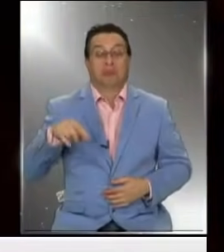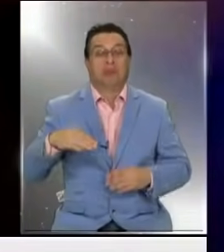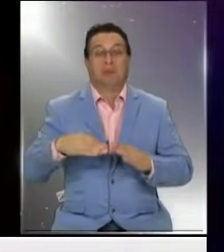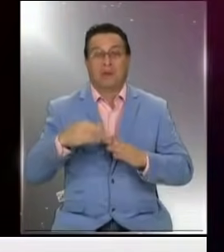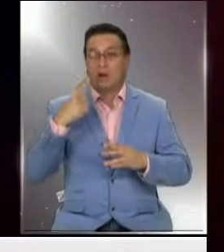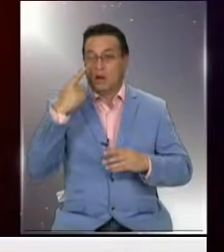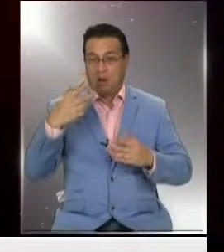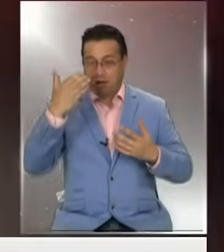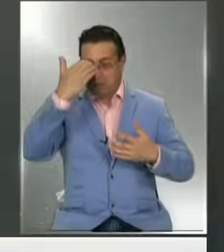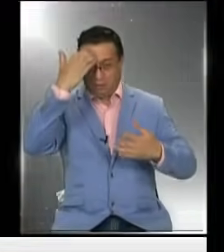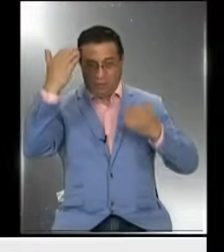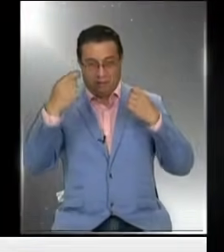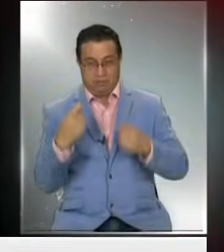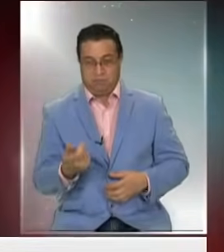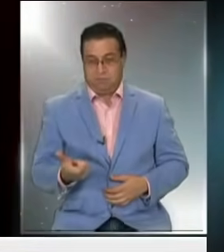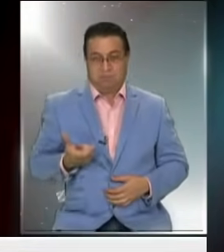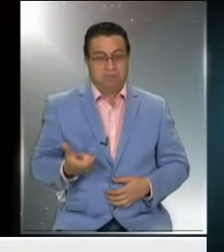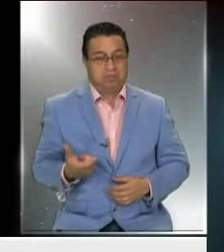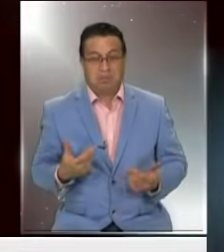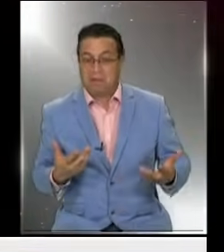social.